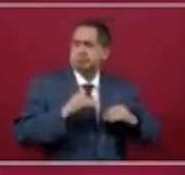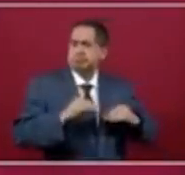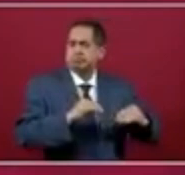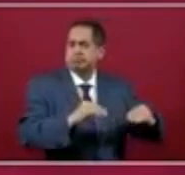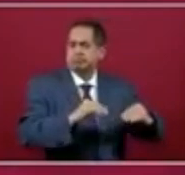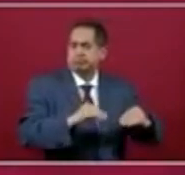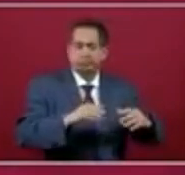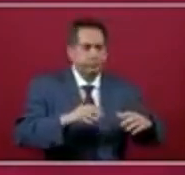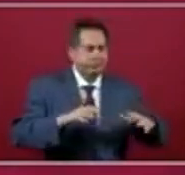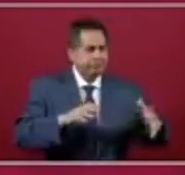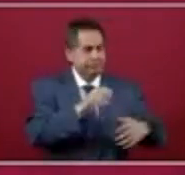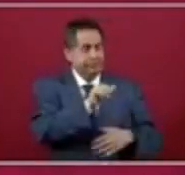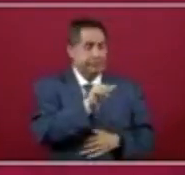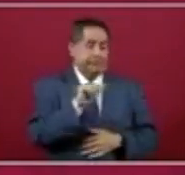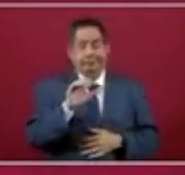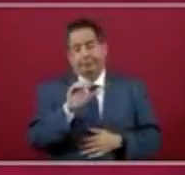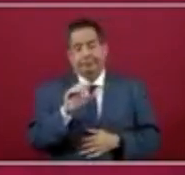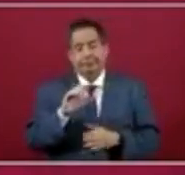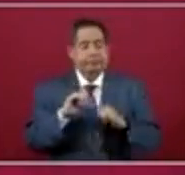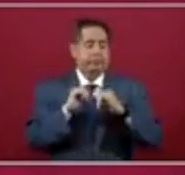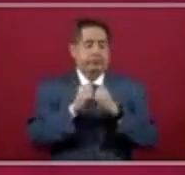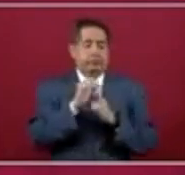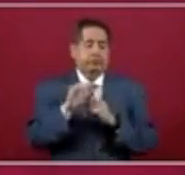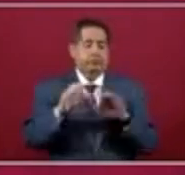del término? ¿Sí?